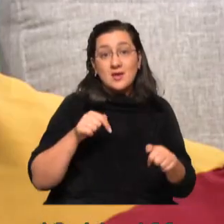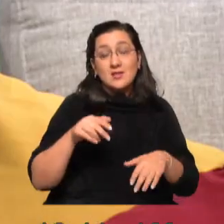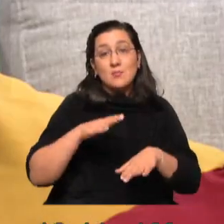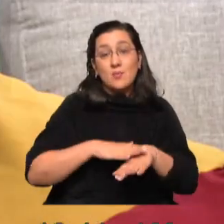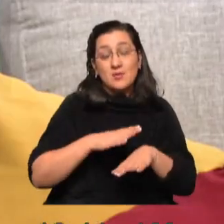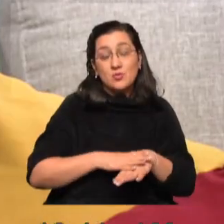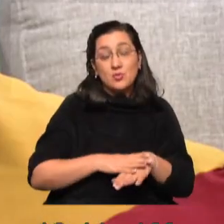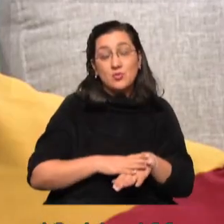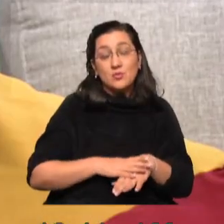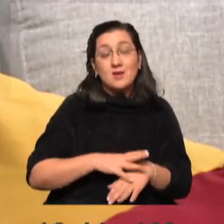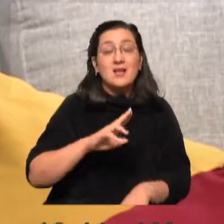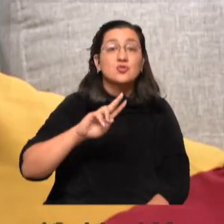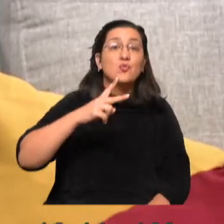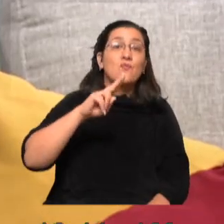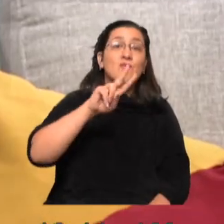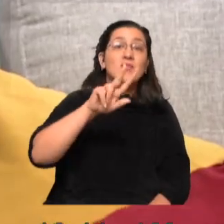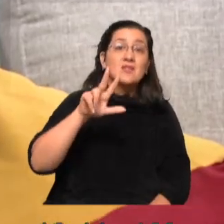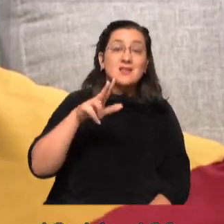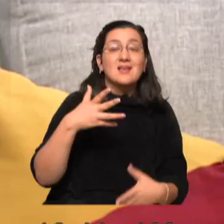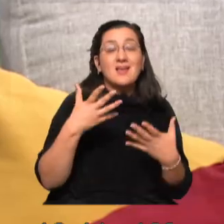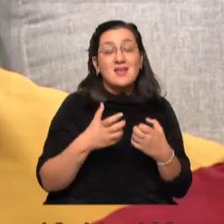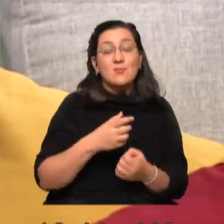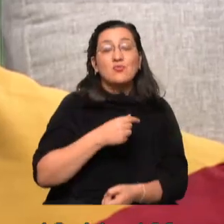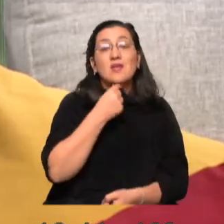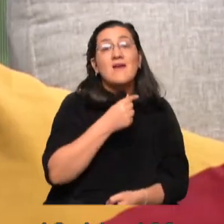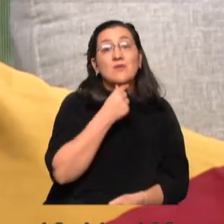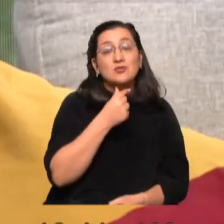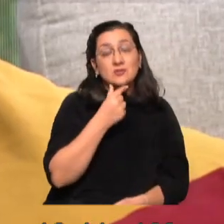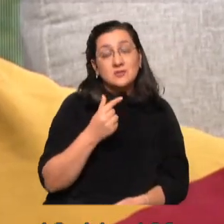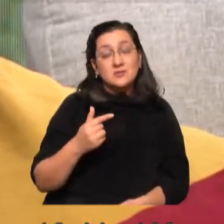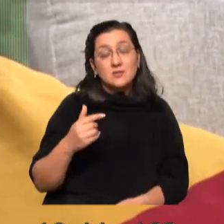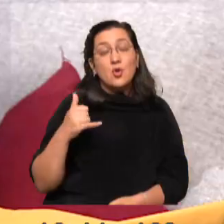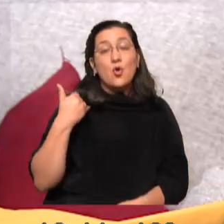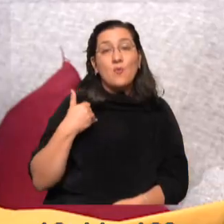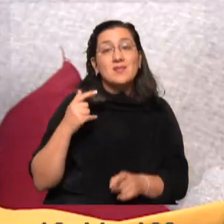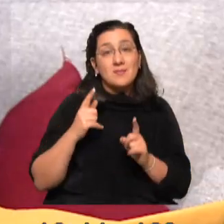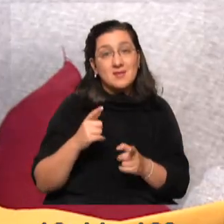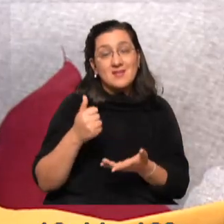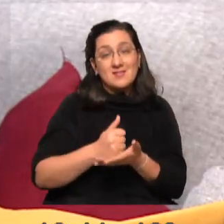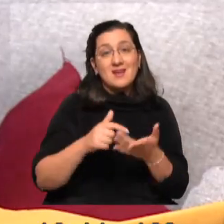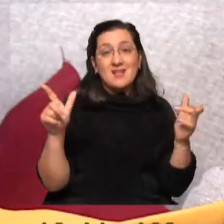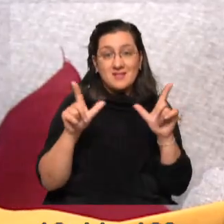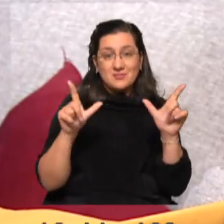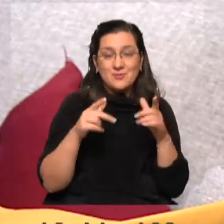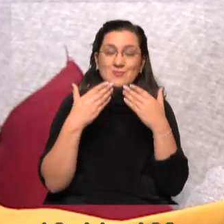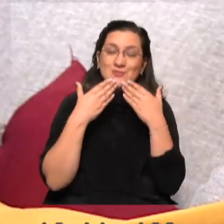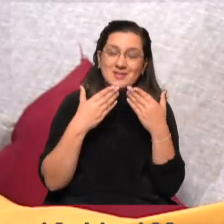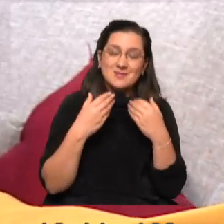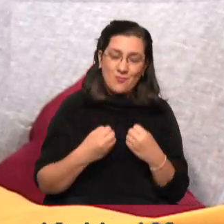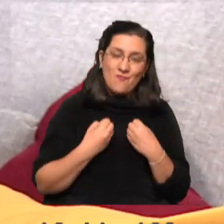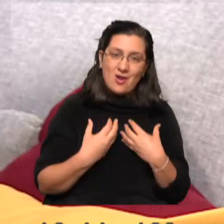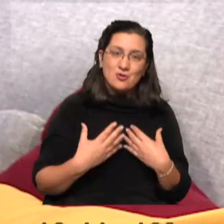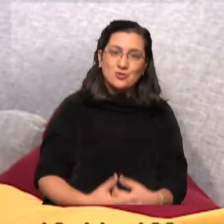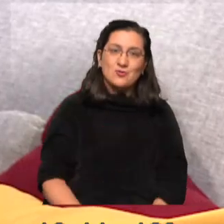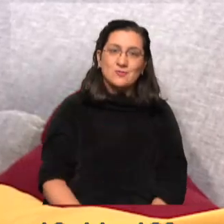el Sub-23, en el que queremos eso, que las voces de la gente joven también estén presentes en la televisión. Muchísimas gracias, súper valioso eso,